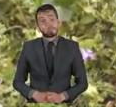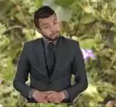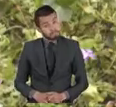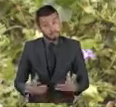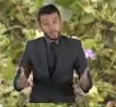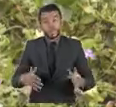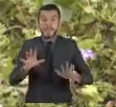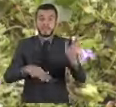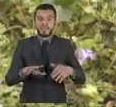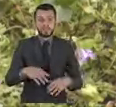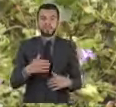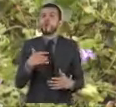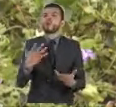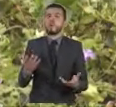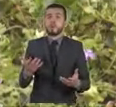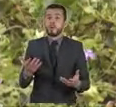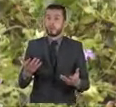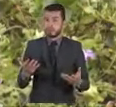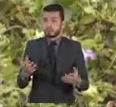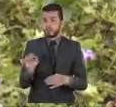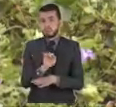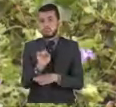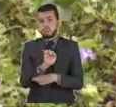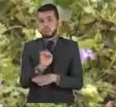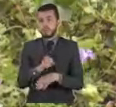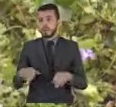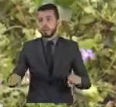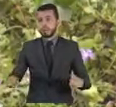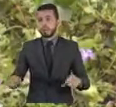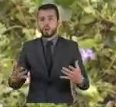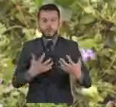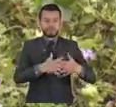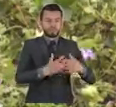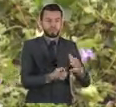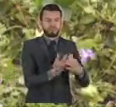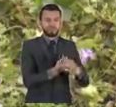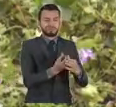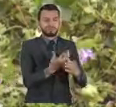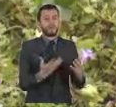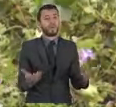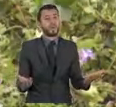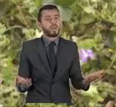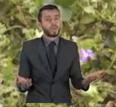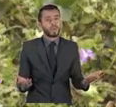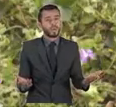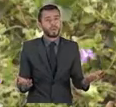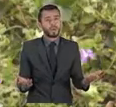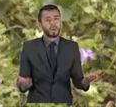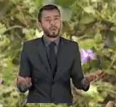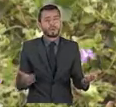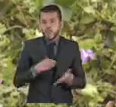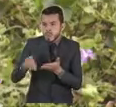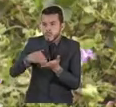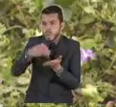hábitos como cómo nos movilizamos, cómo producimos, cómo consumimos y renovamos energía.